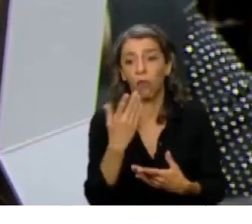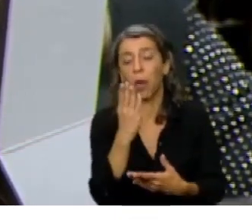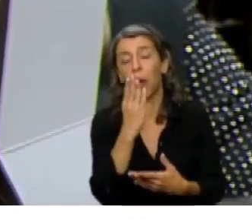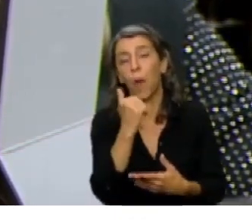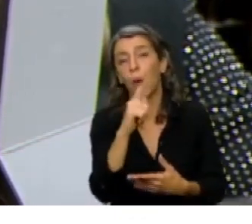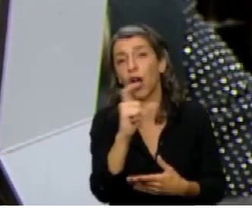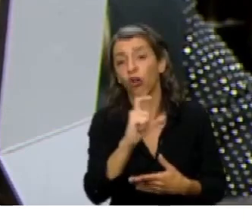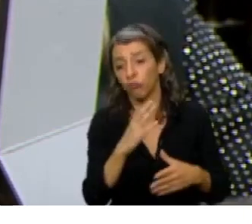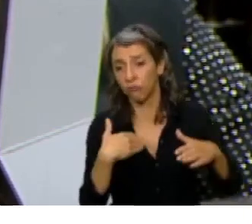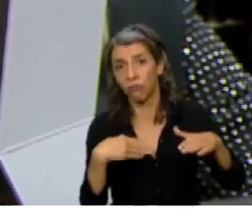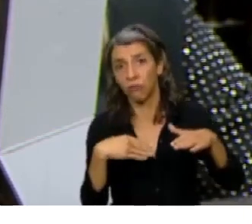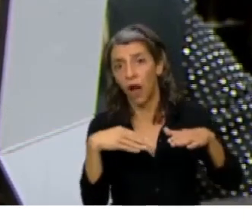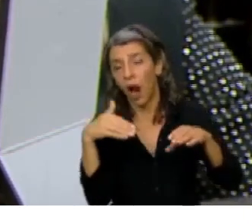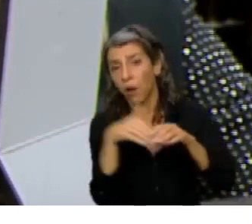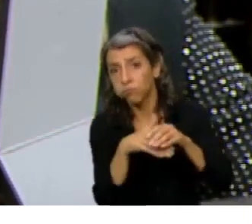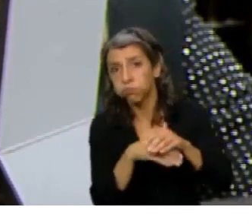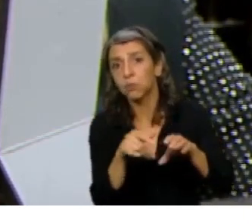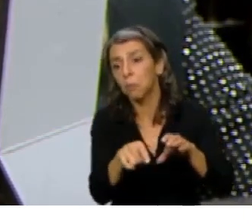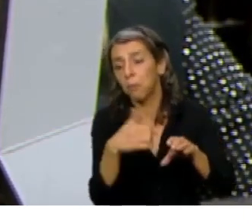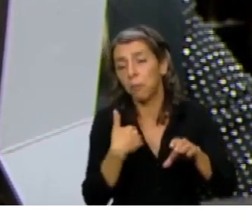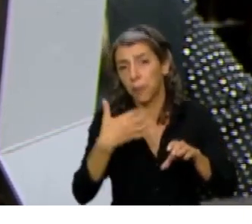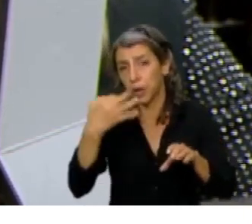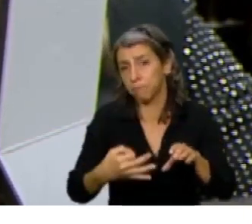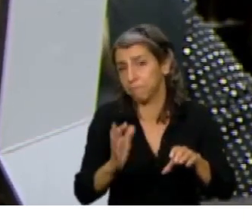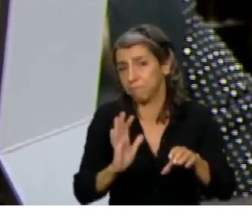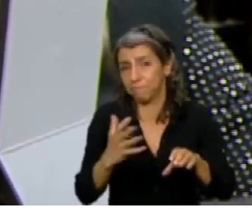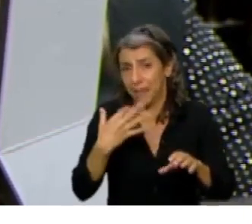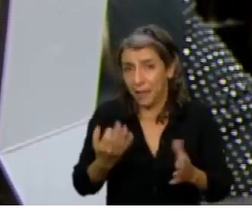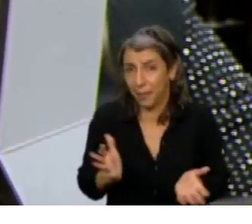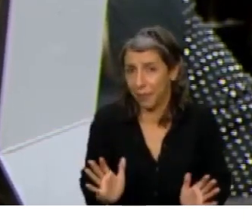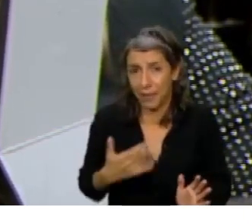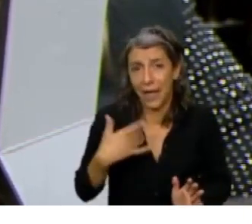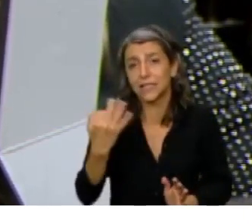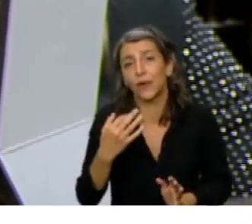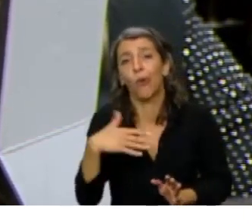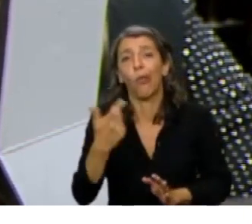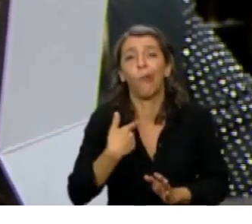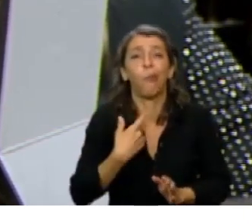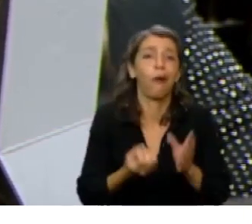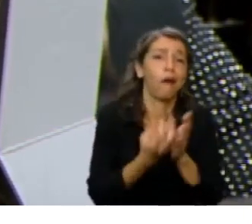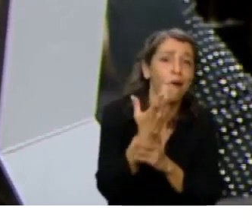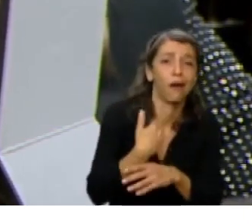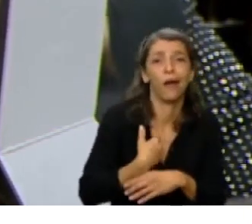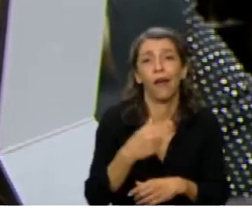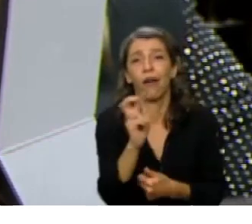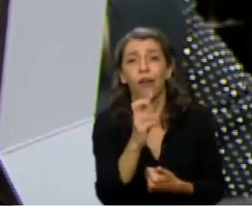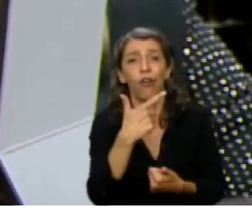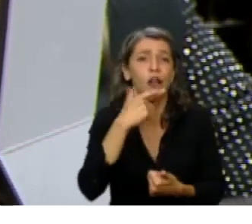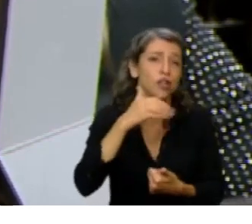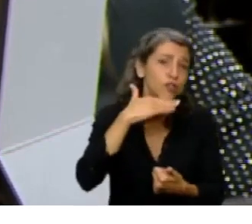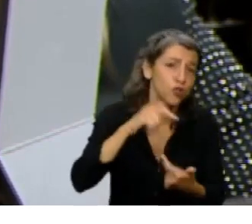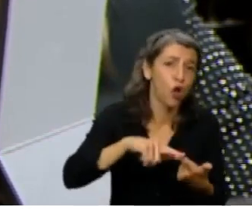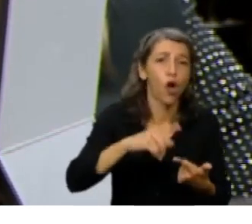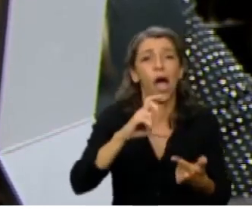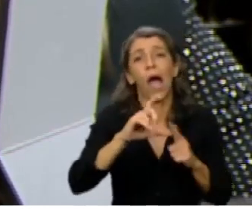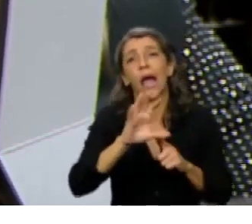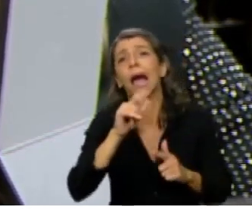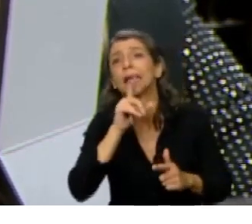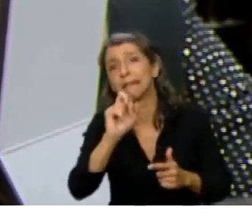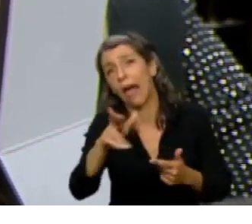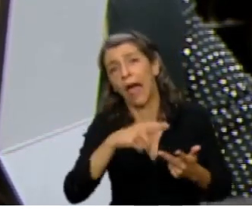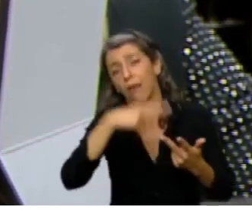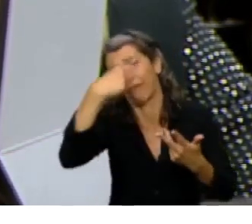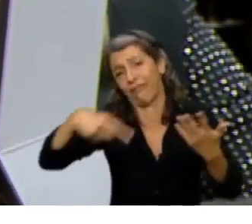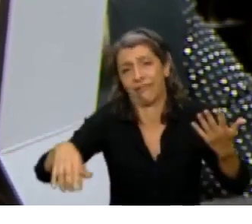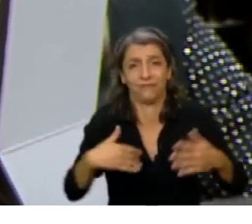en lugar de alquimias, por no decir mamarrachos, como el dólar soja, el dólar Qatar, el dólar Malbec y no sé cuántos dólares